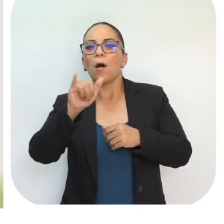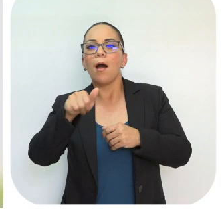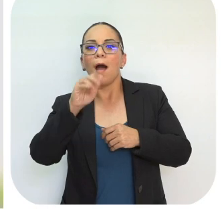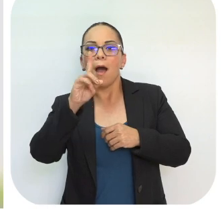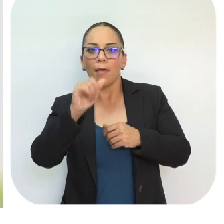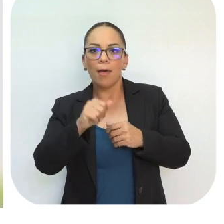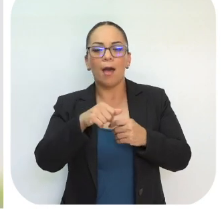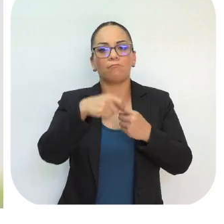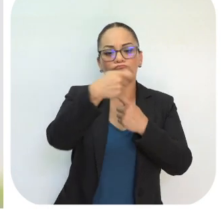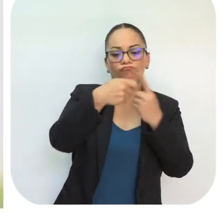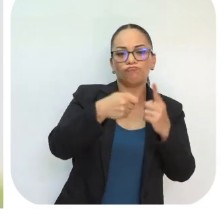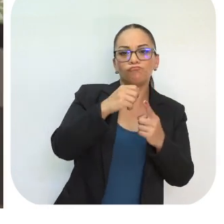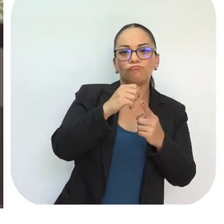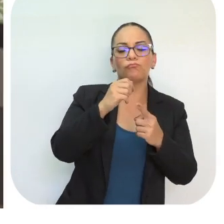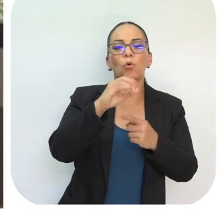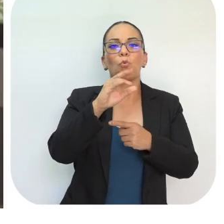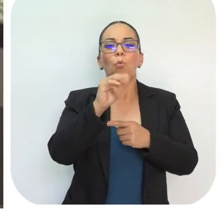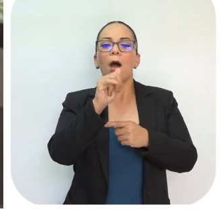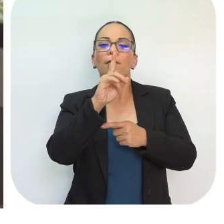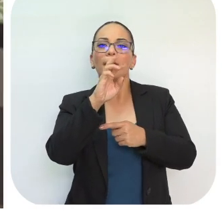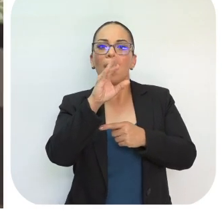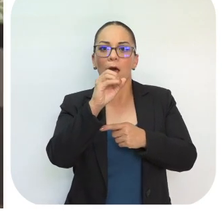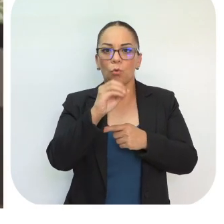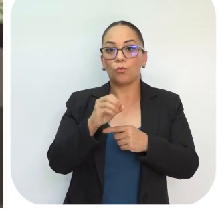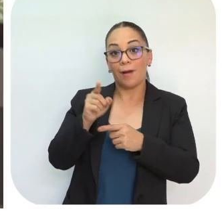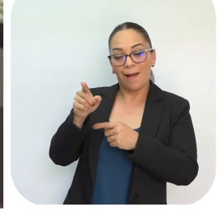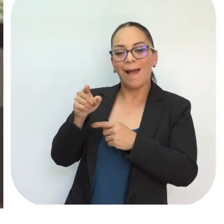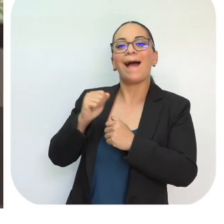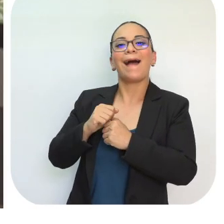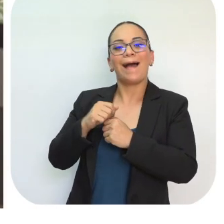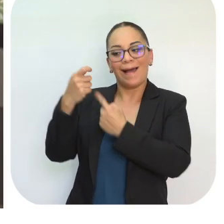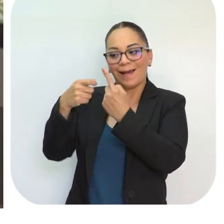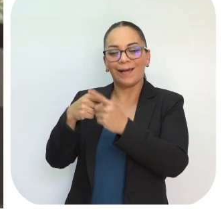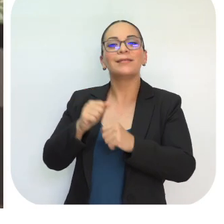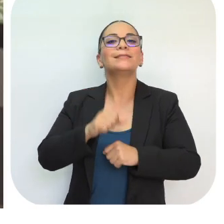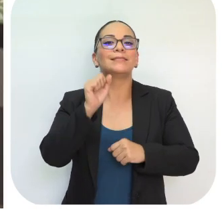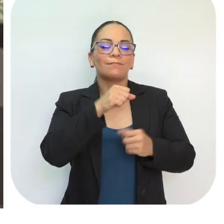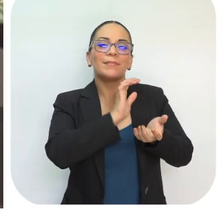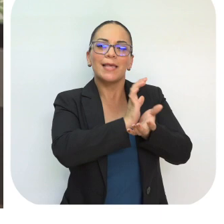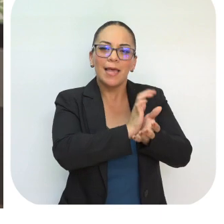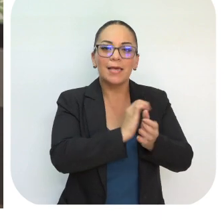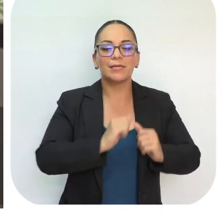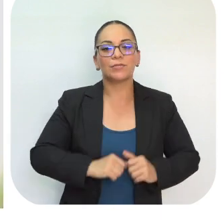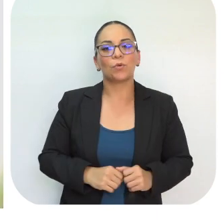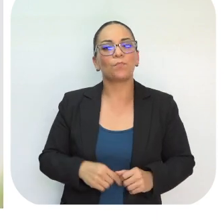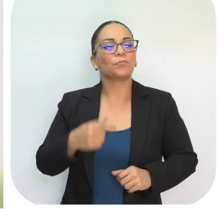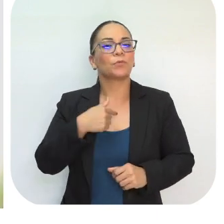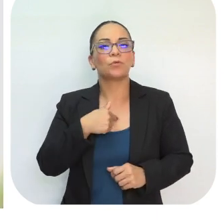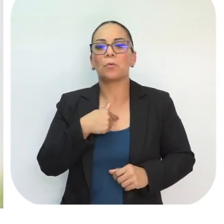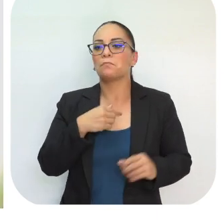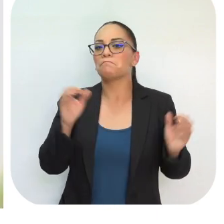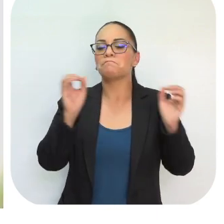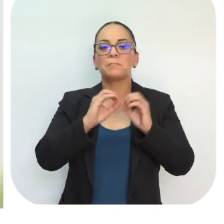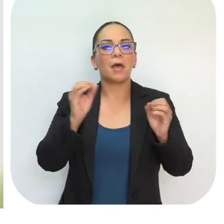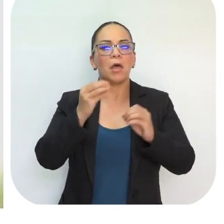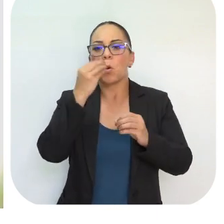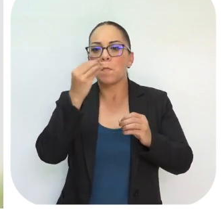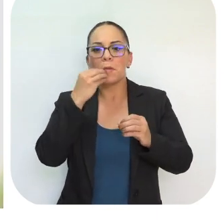cuadrado? Cuajada. Ajá. Queso. Queso. No, no comía uno nada de